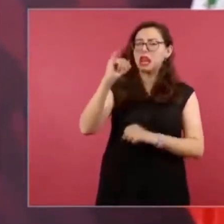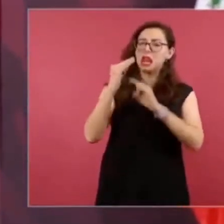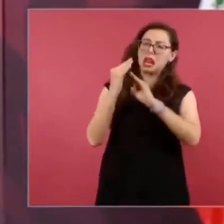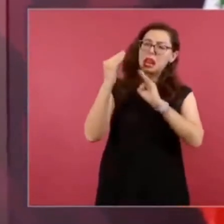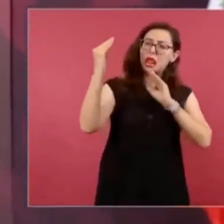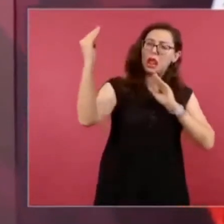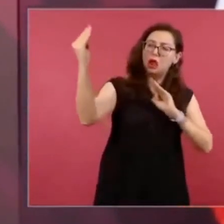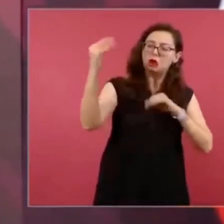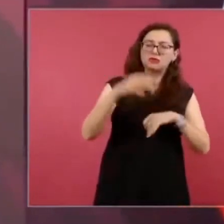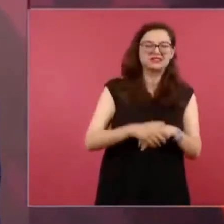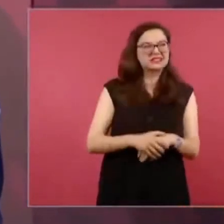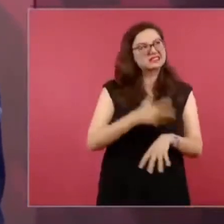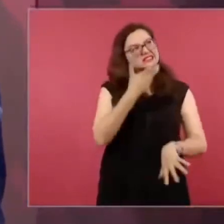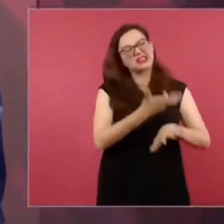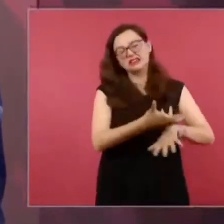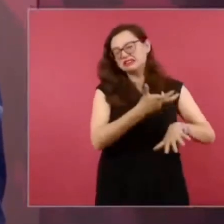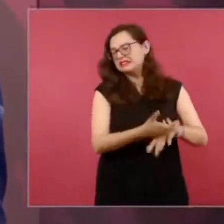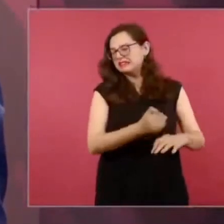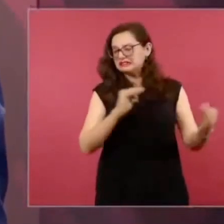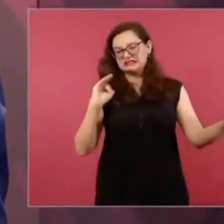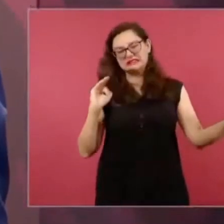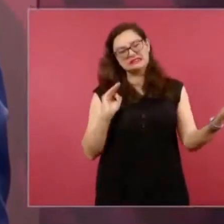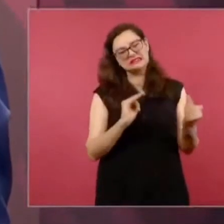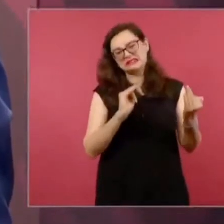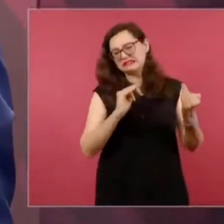tan cerca de Estados Unidos.